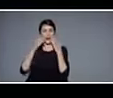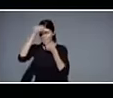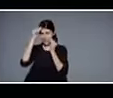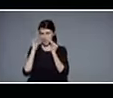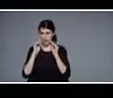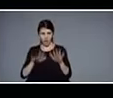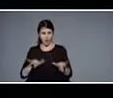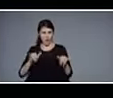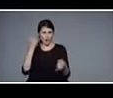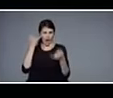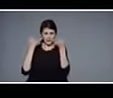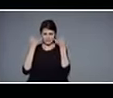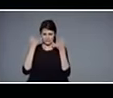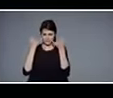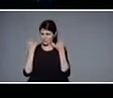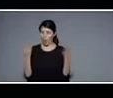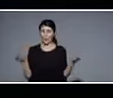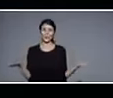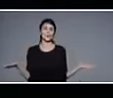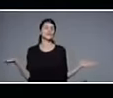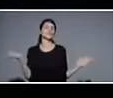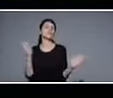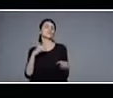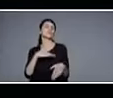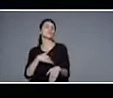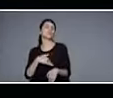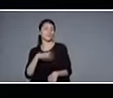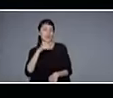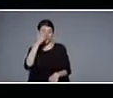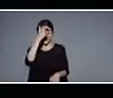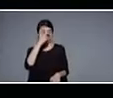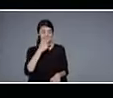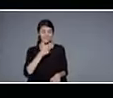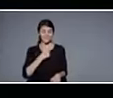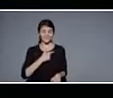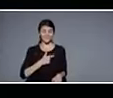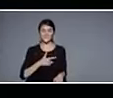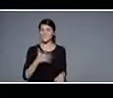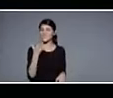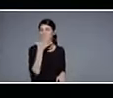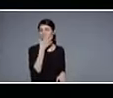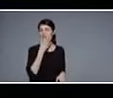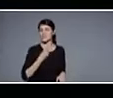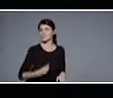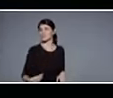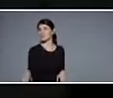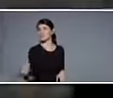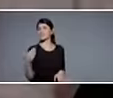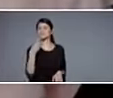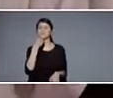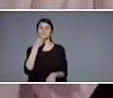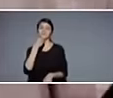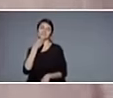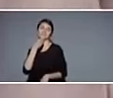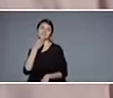maquillar, porque ya arrugas no tengo, y es que soy una belleza,